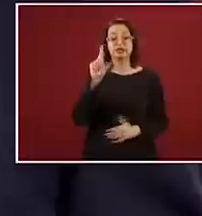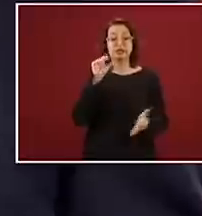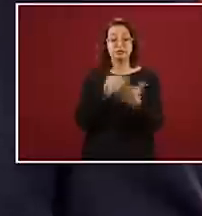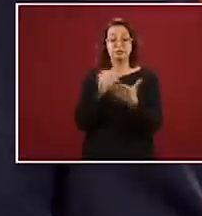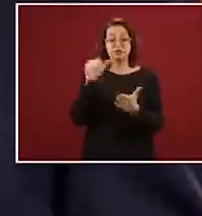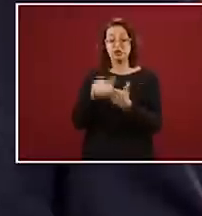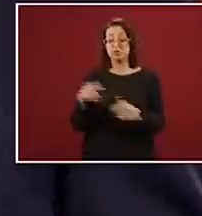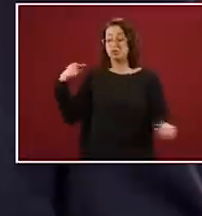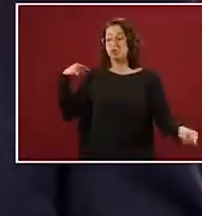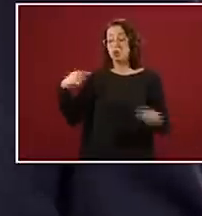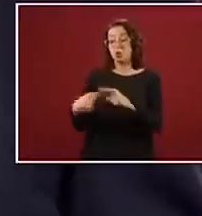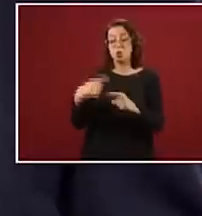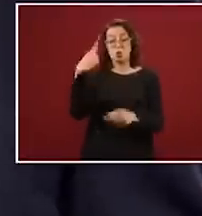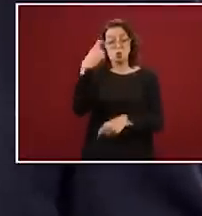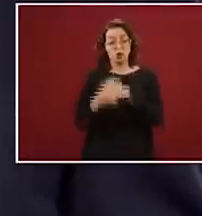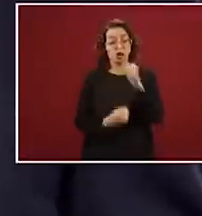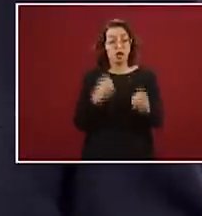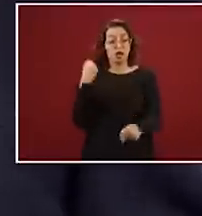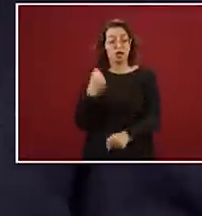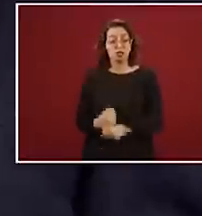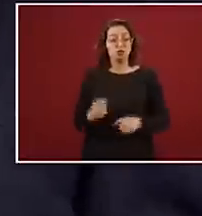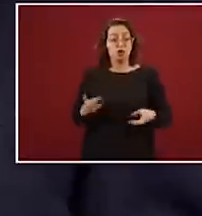costado todo el año